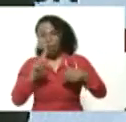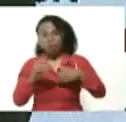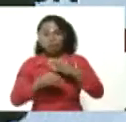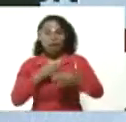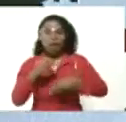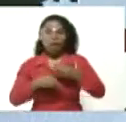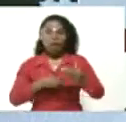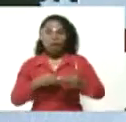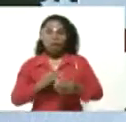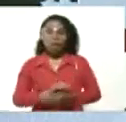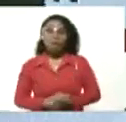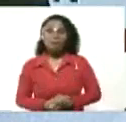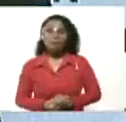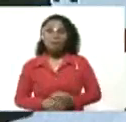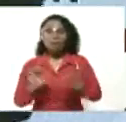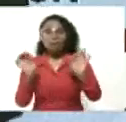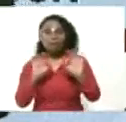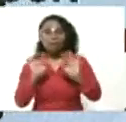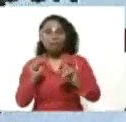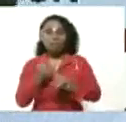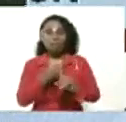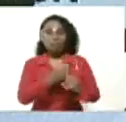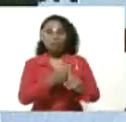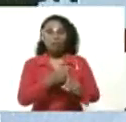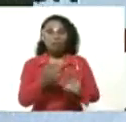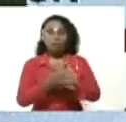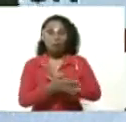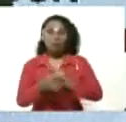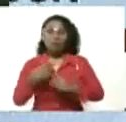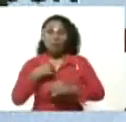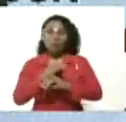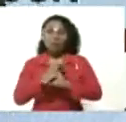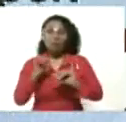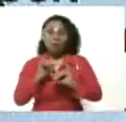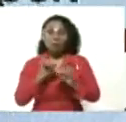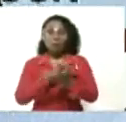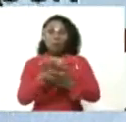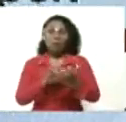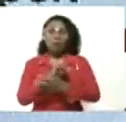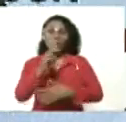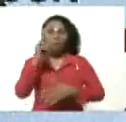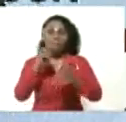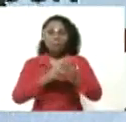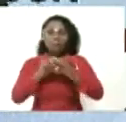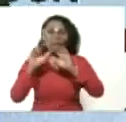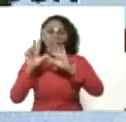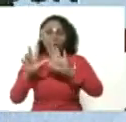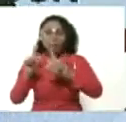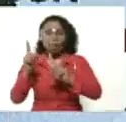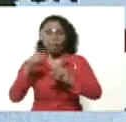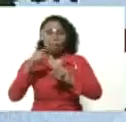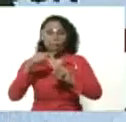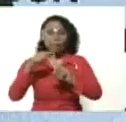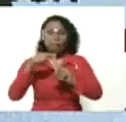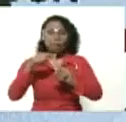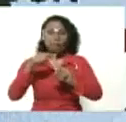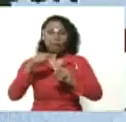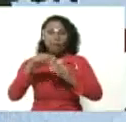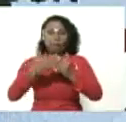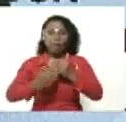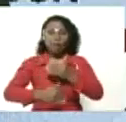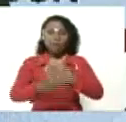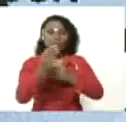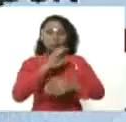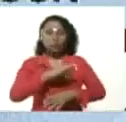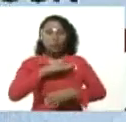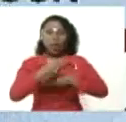lacayo de nadie. Decía que voy terminando, la crisis de 2008 fue la puntilla a buena parte de los avances sociales creados durante